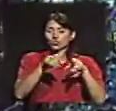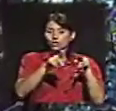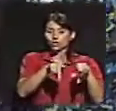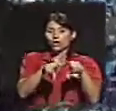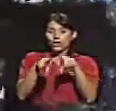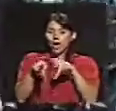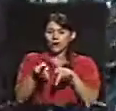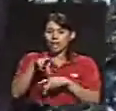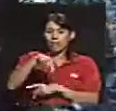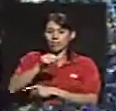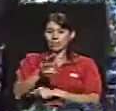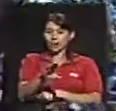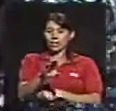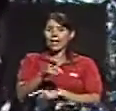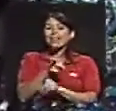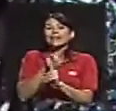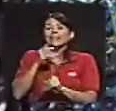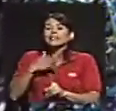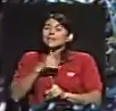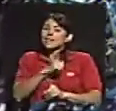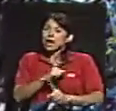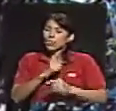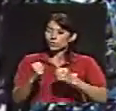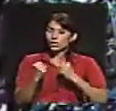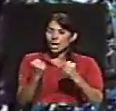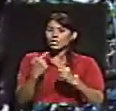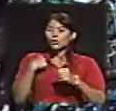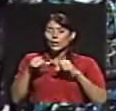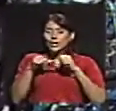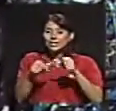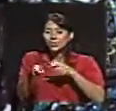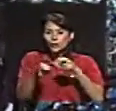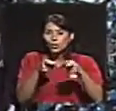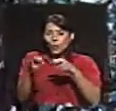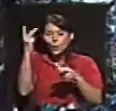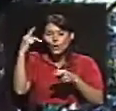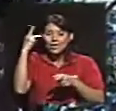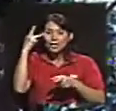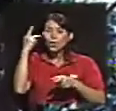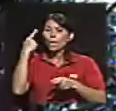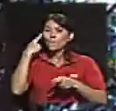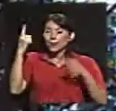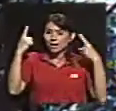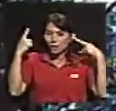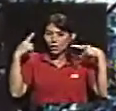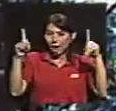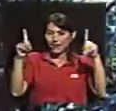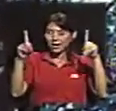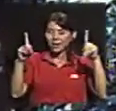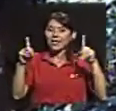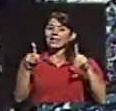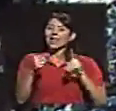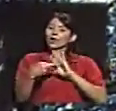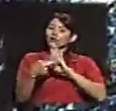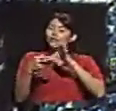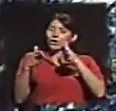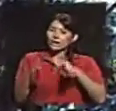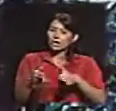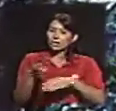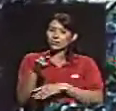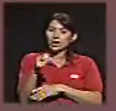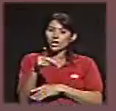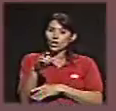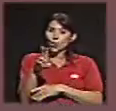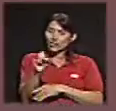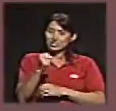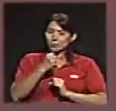desde mi investidura, voy a seguir haciendo el control político que corresponde para lograr que los regidores tomen el acuerdo que tienen que tomar.